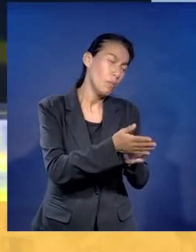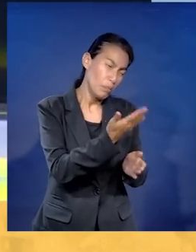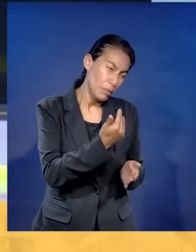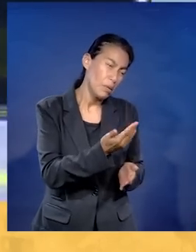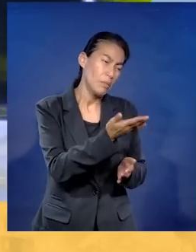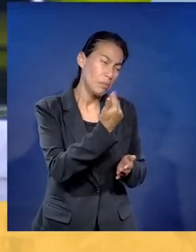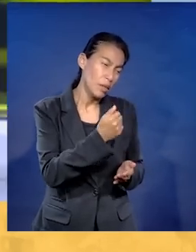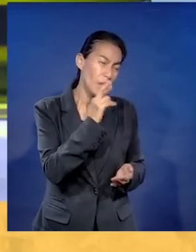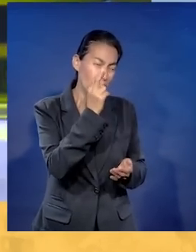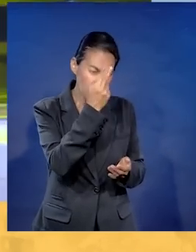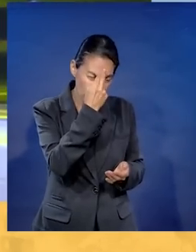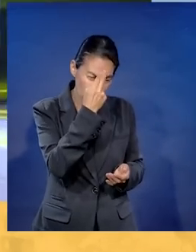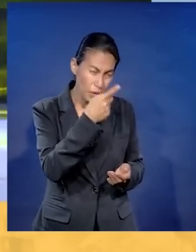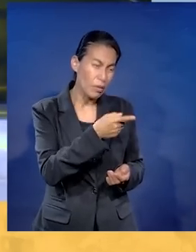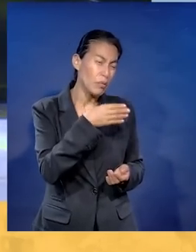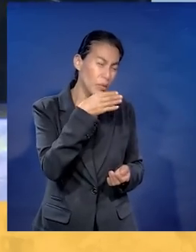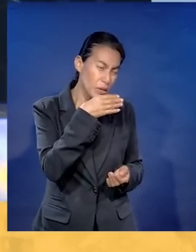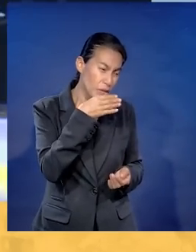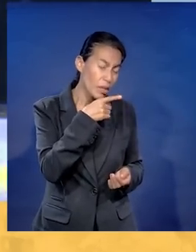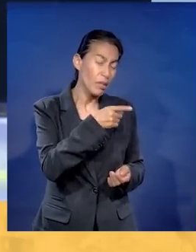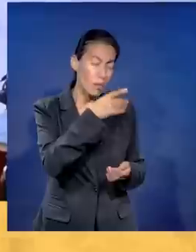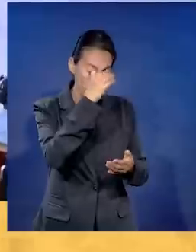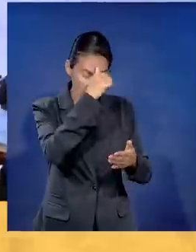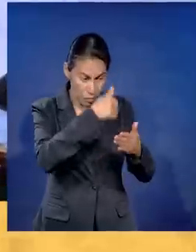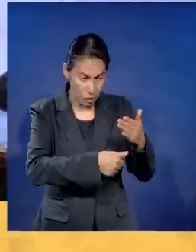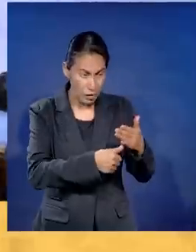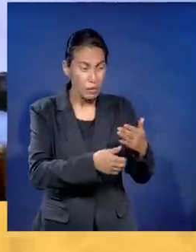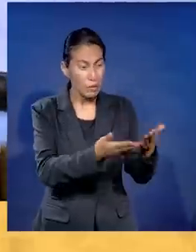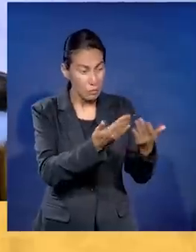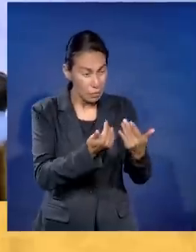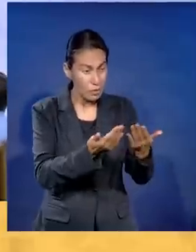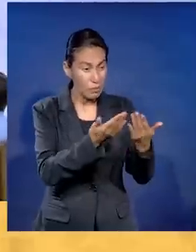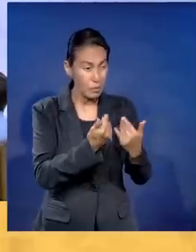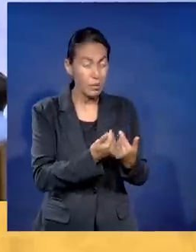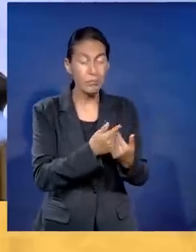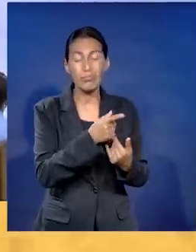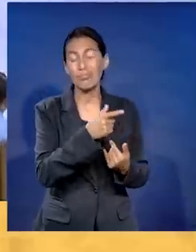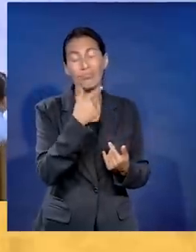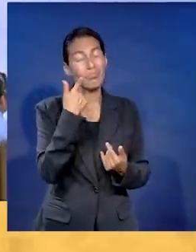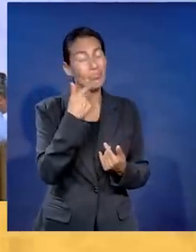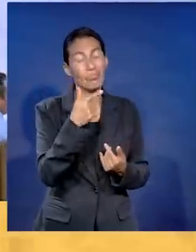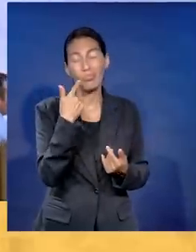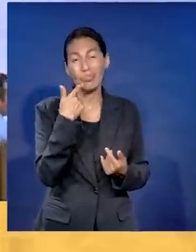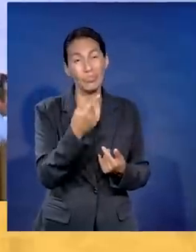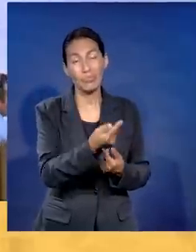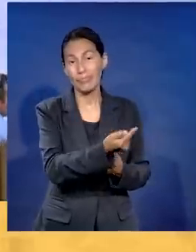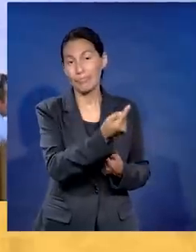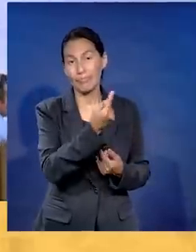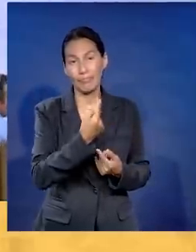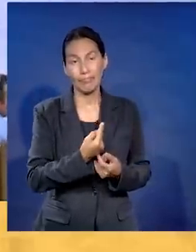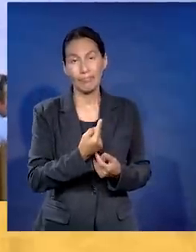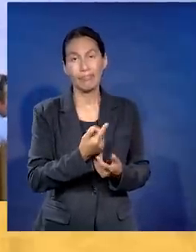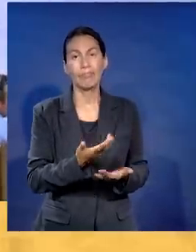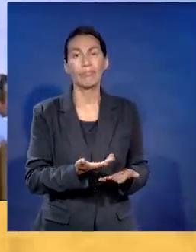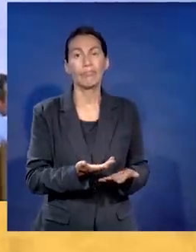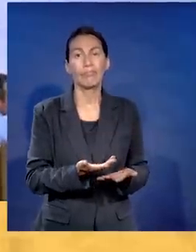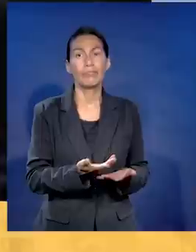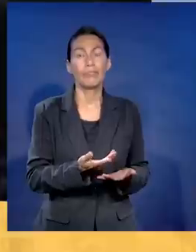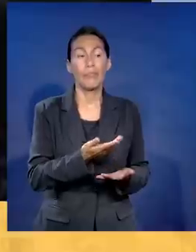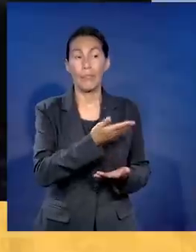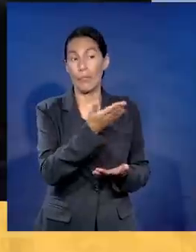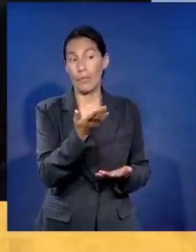y le pedía por favor vuelve Acuérdate tú eres cristiano tú eres adventista ven nunca quiso regresar